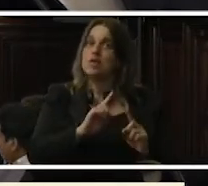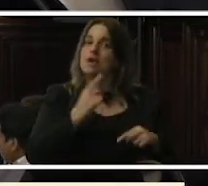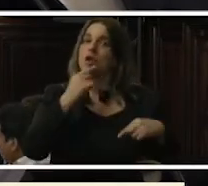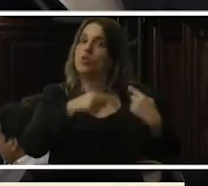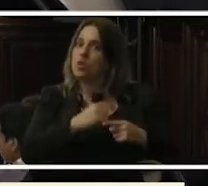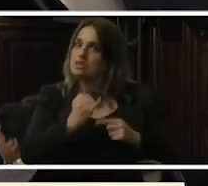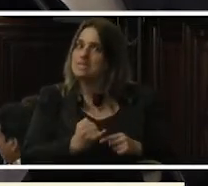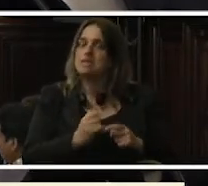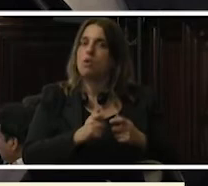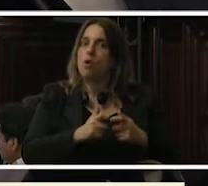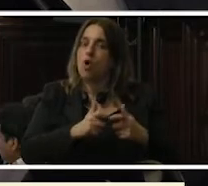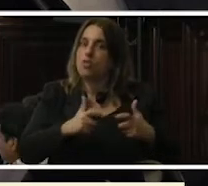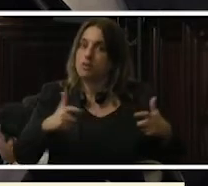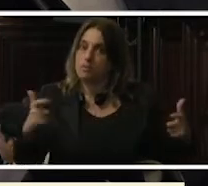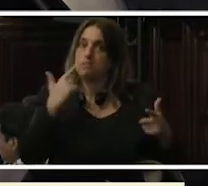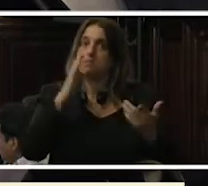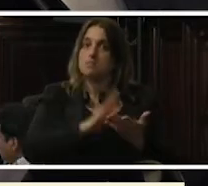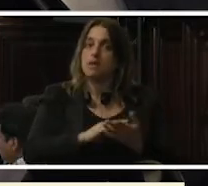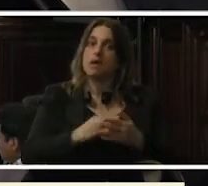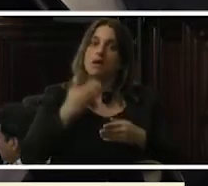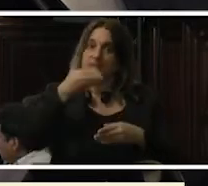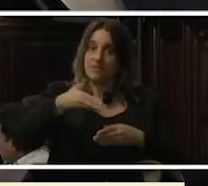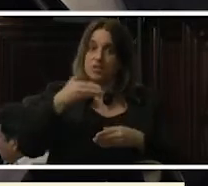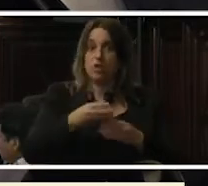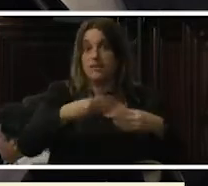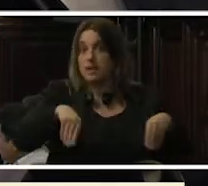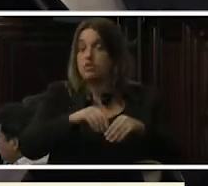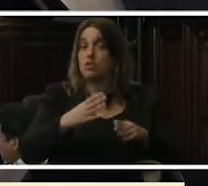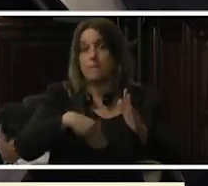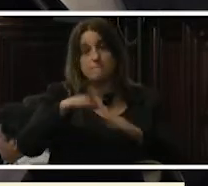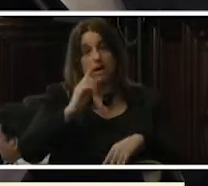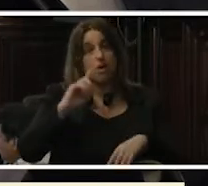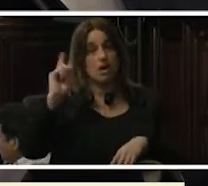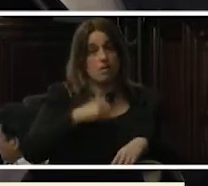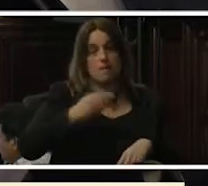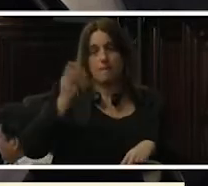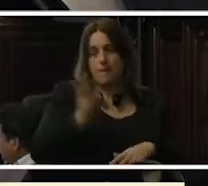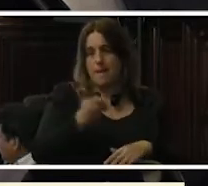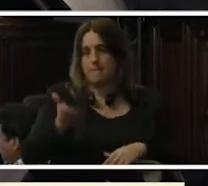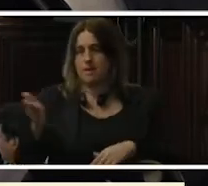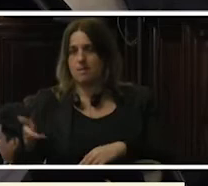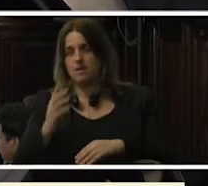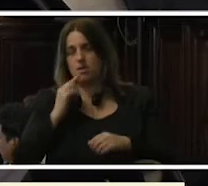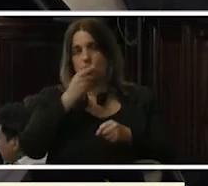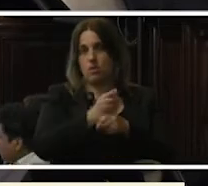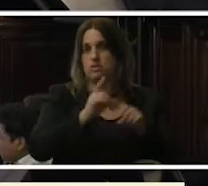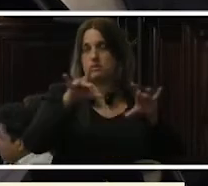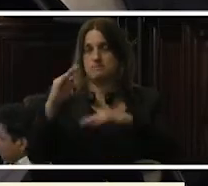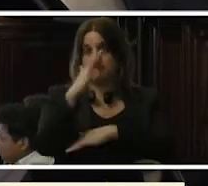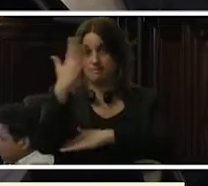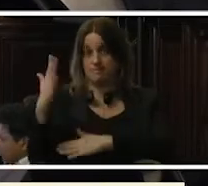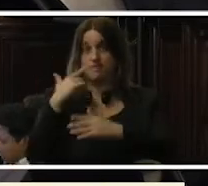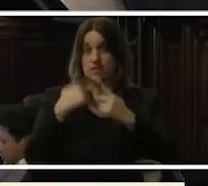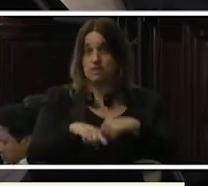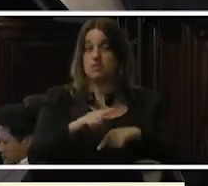se han incrementado las agresiones en el territorio con el acelerado proceso de deforestación, otorgamiento de permisos oficiales para